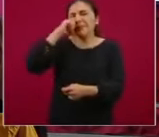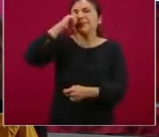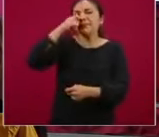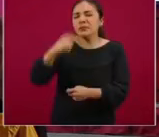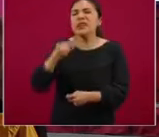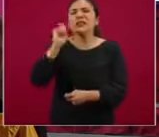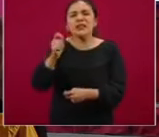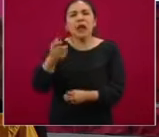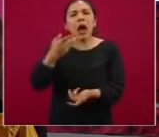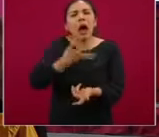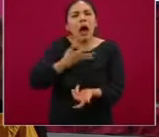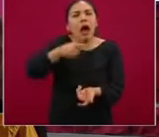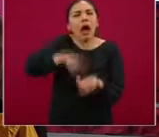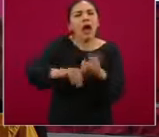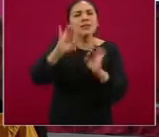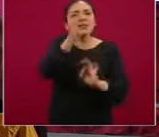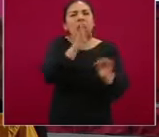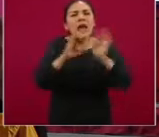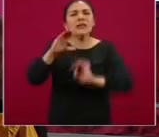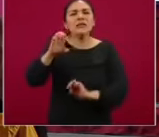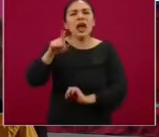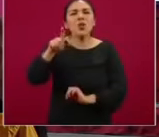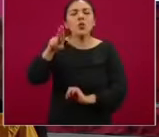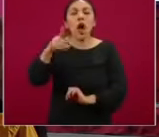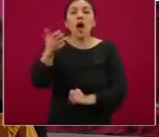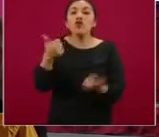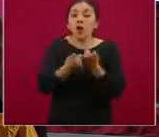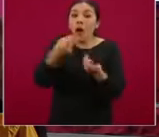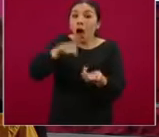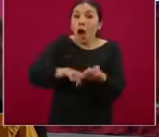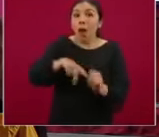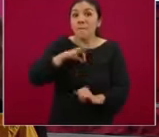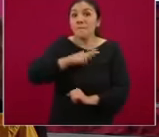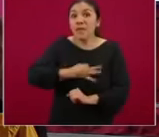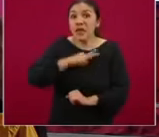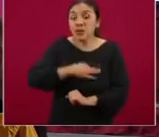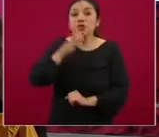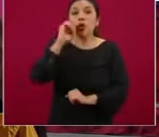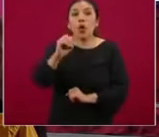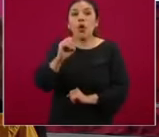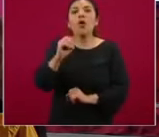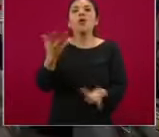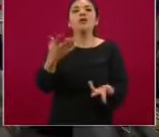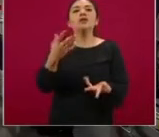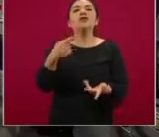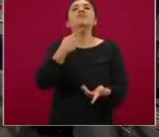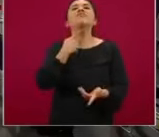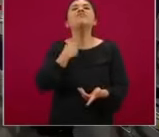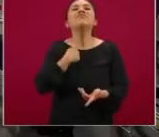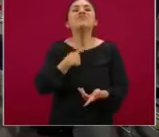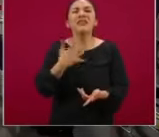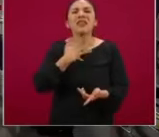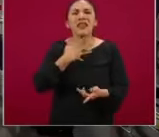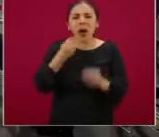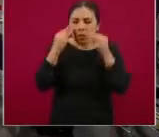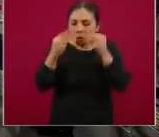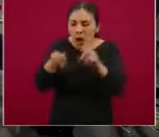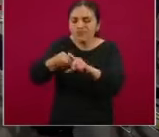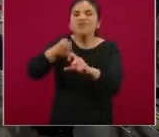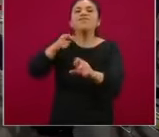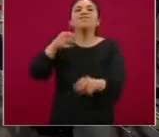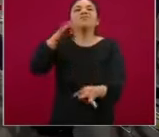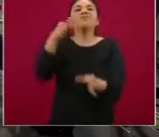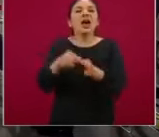células que en su momento contengan el virus o virus que estén lógicamente en las secreciones de este exudado. Y al